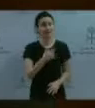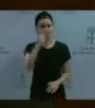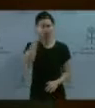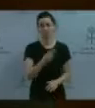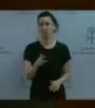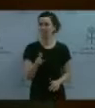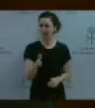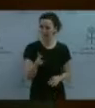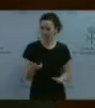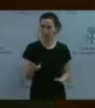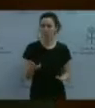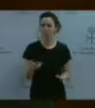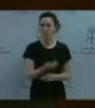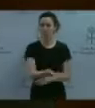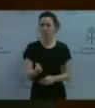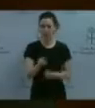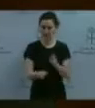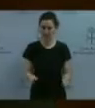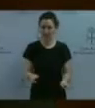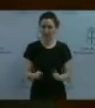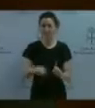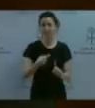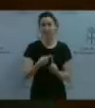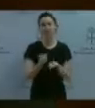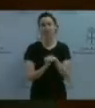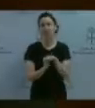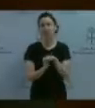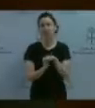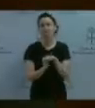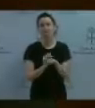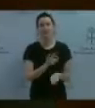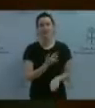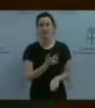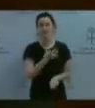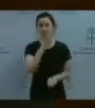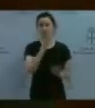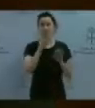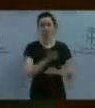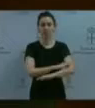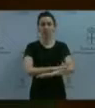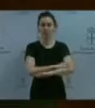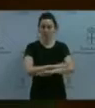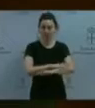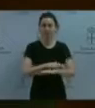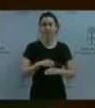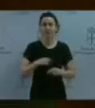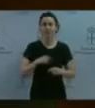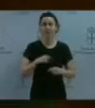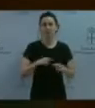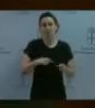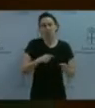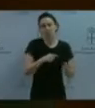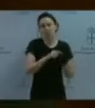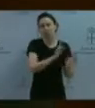también podemos lamentar que los sucesivos gobiernos, que nunca estuvieron demasiado preocupados por la protección del asturiano, más allá de en campaña